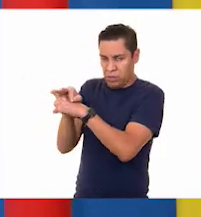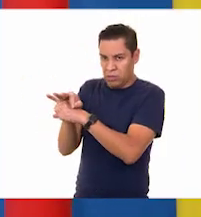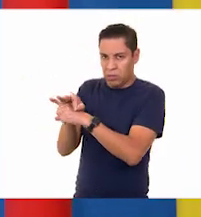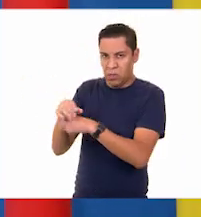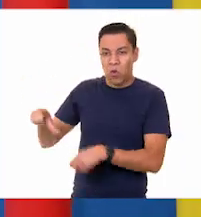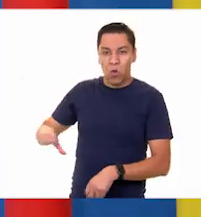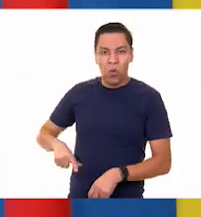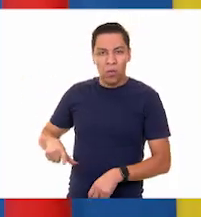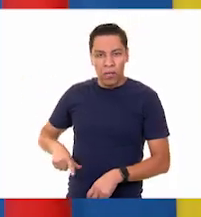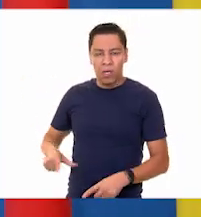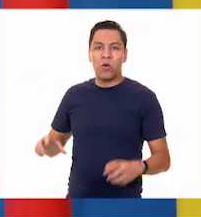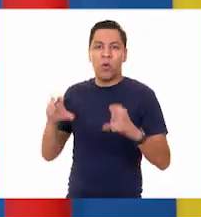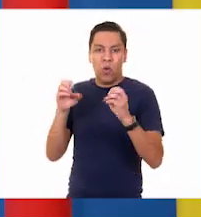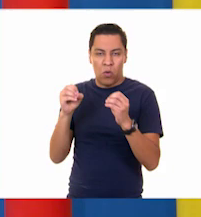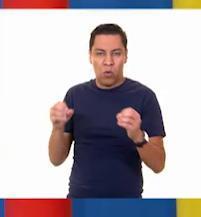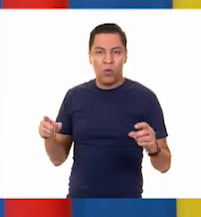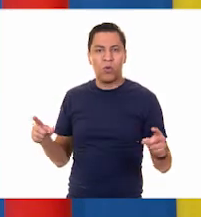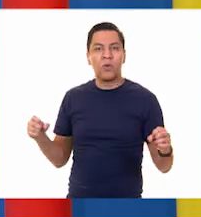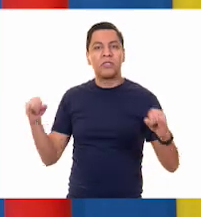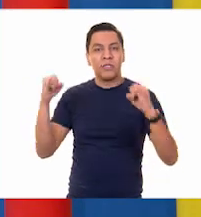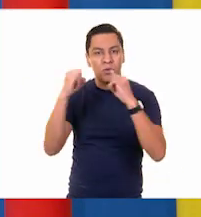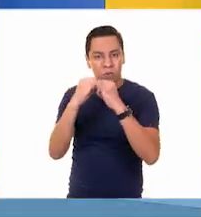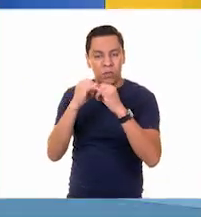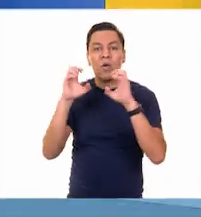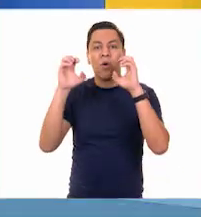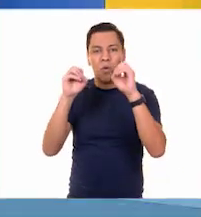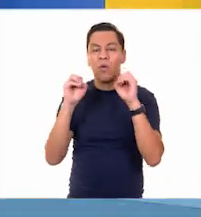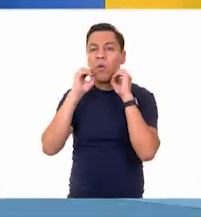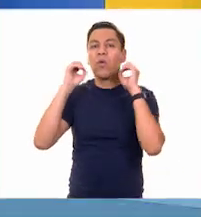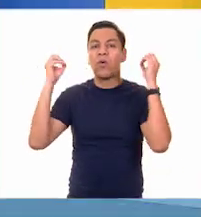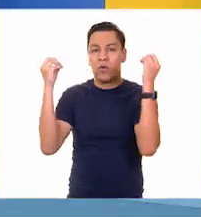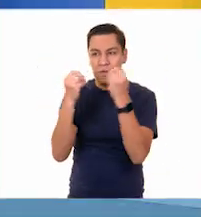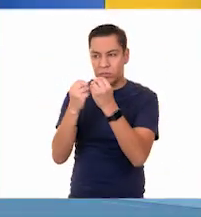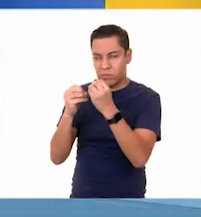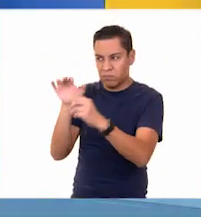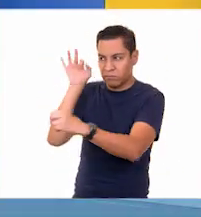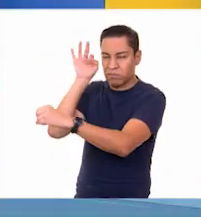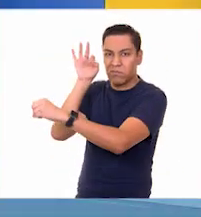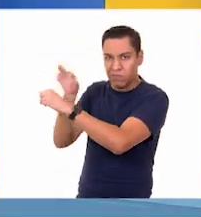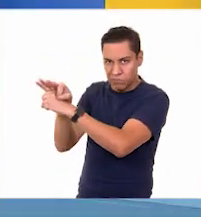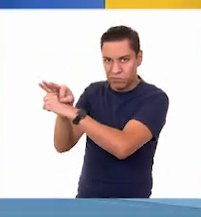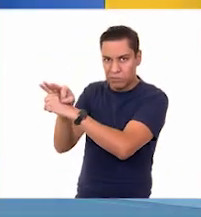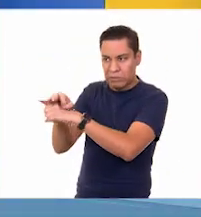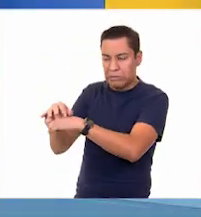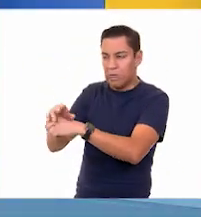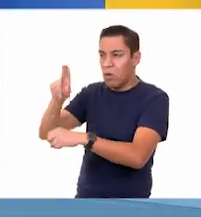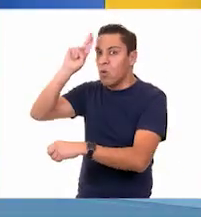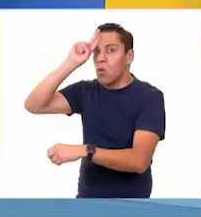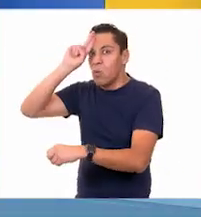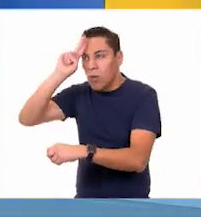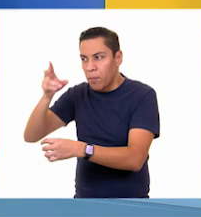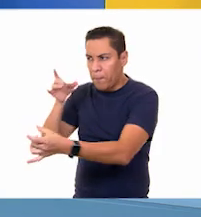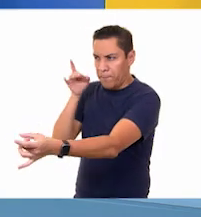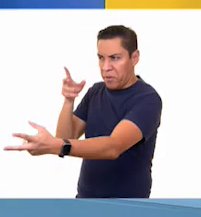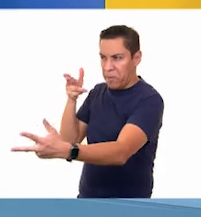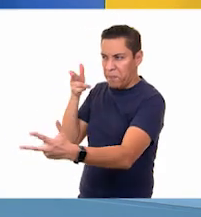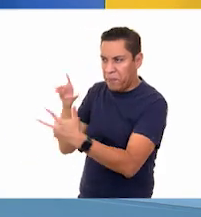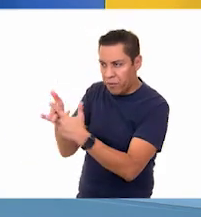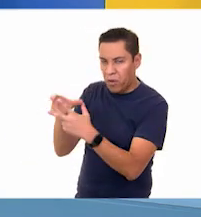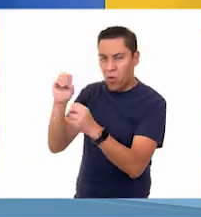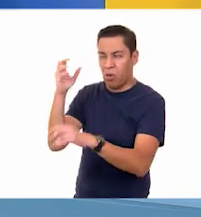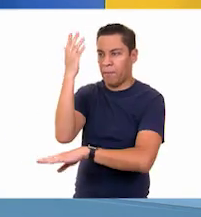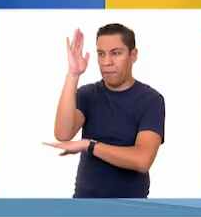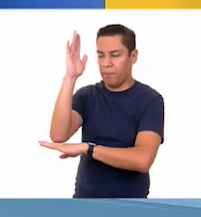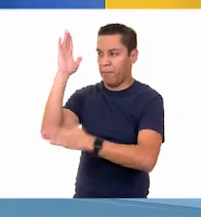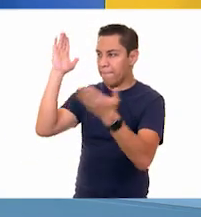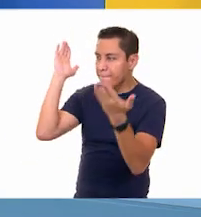y respetarlas para que puedan mantenerse a salvo. Exacto. Además, también existen organismos internacionales